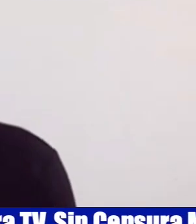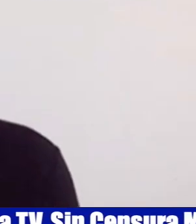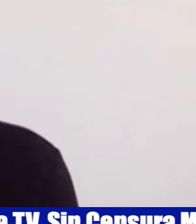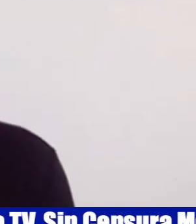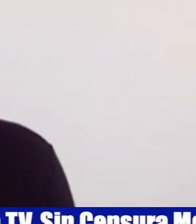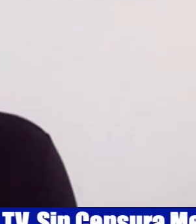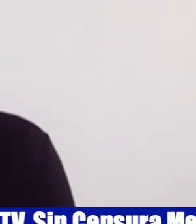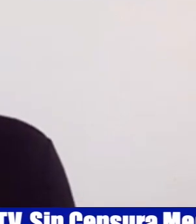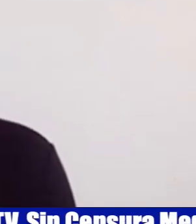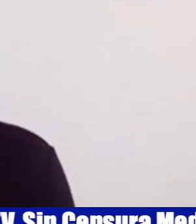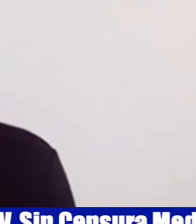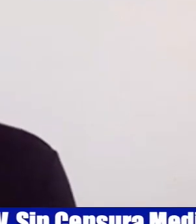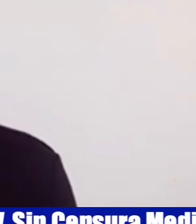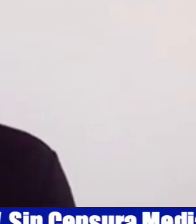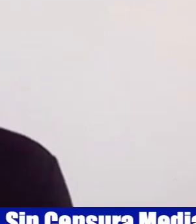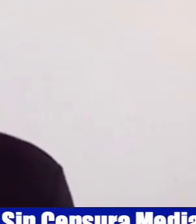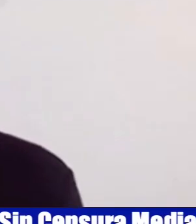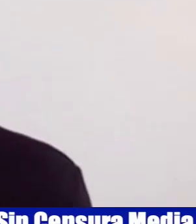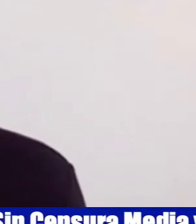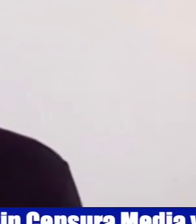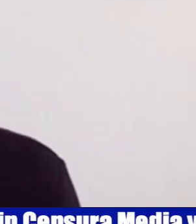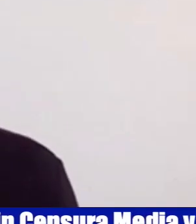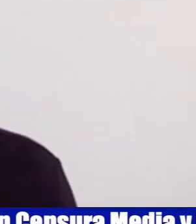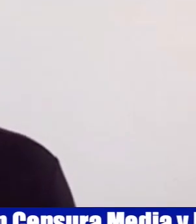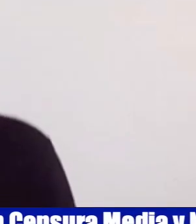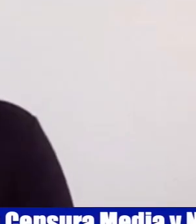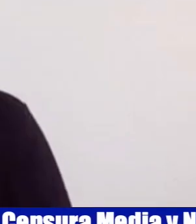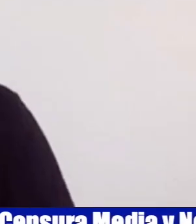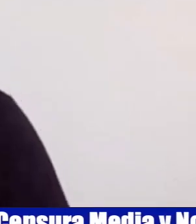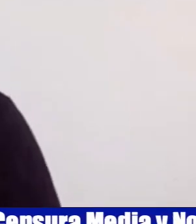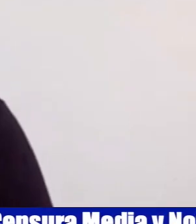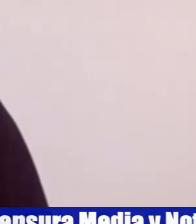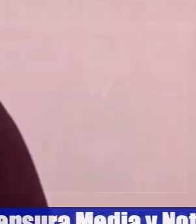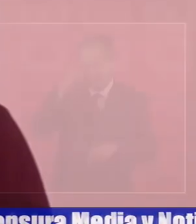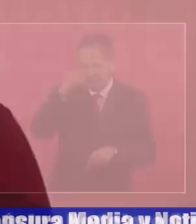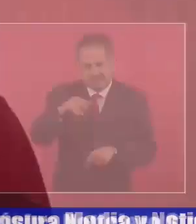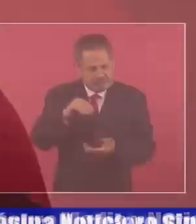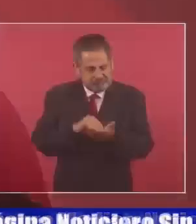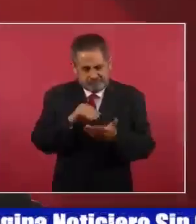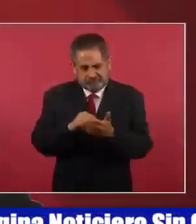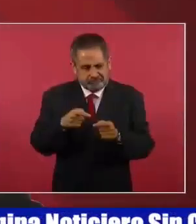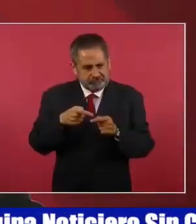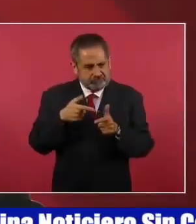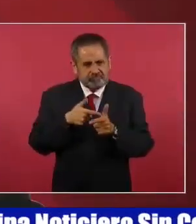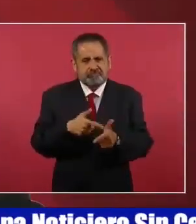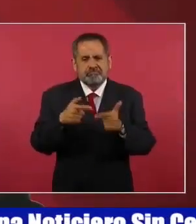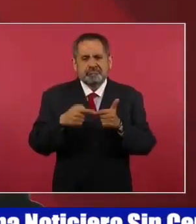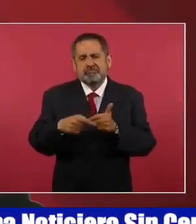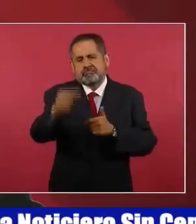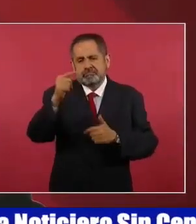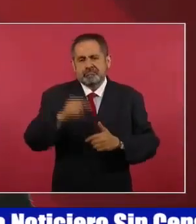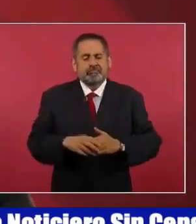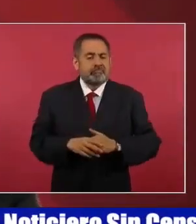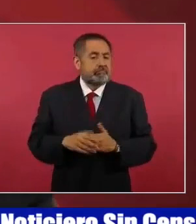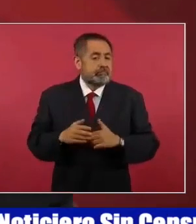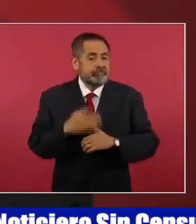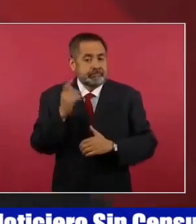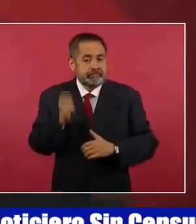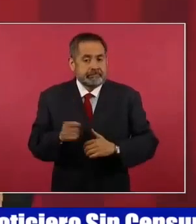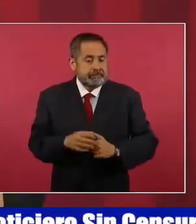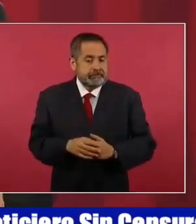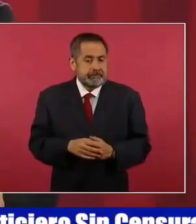líder político que dicho sea de paso, no solamente se vive aquí en México, lo estamos viendo actualmente con Cristina Fernández de